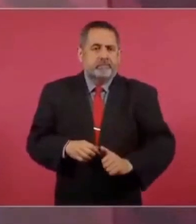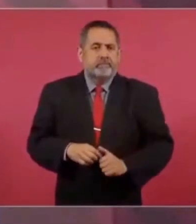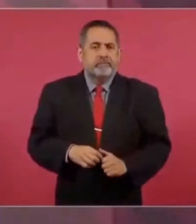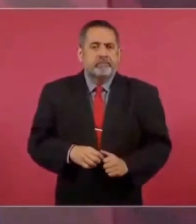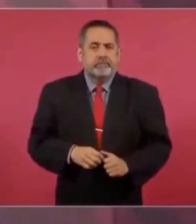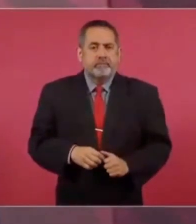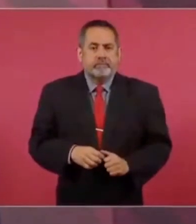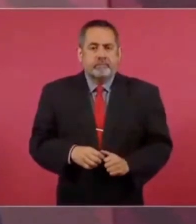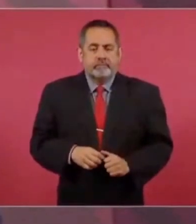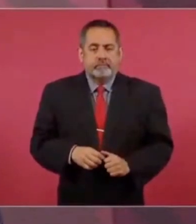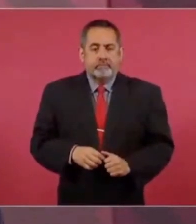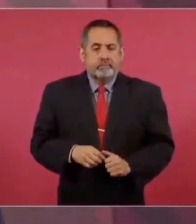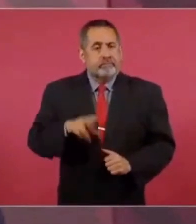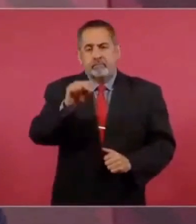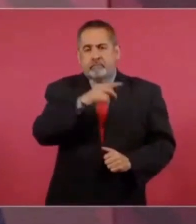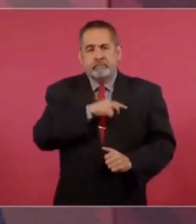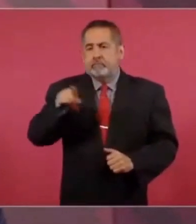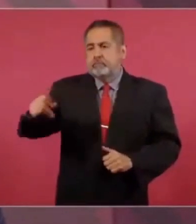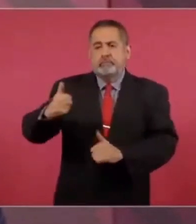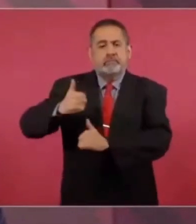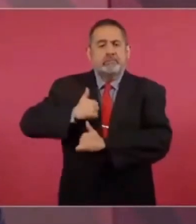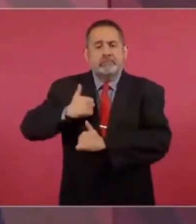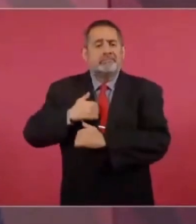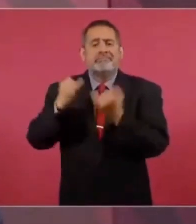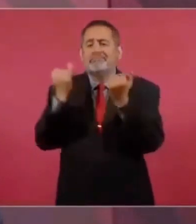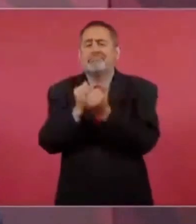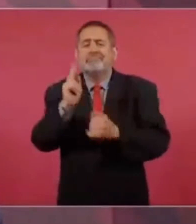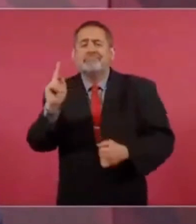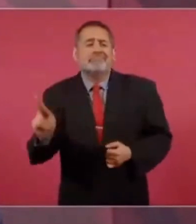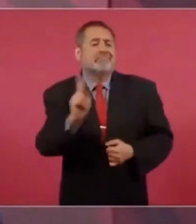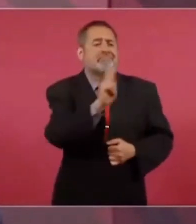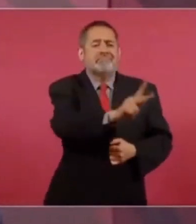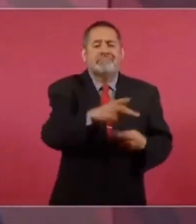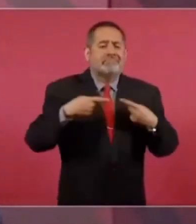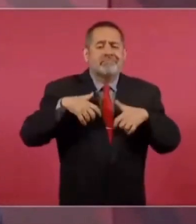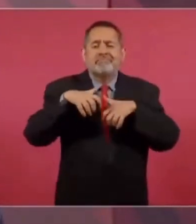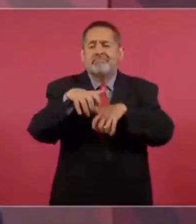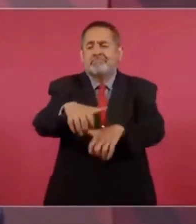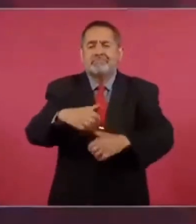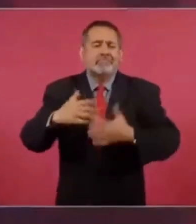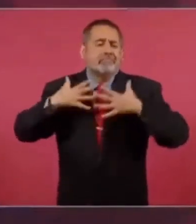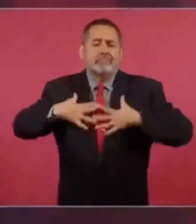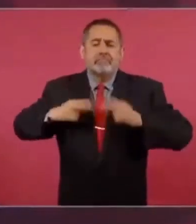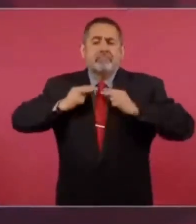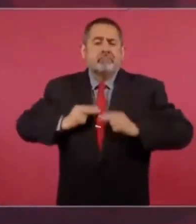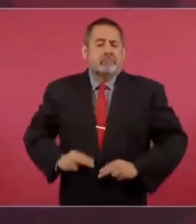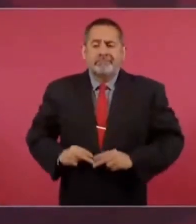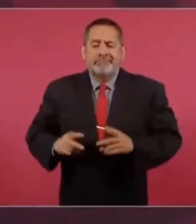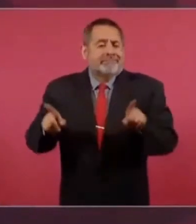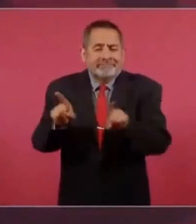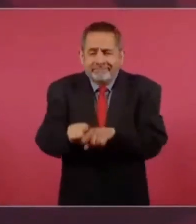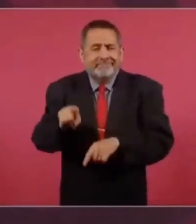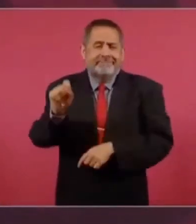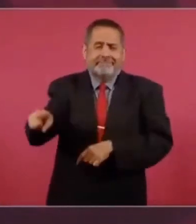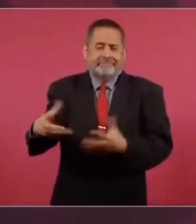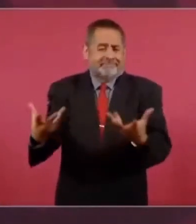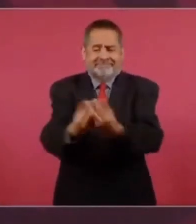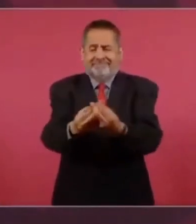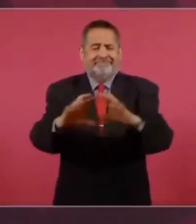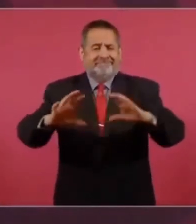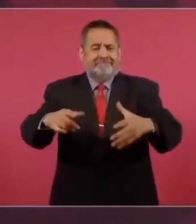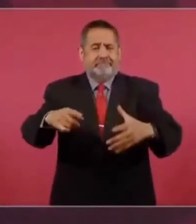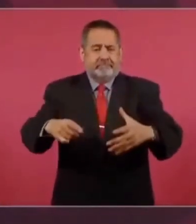que el soldado es pueblo uniformado. Ellos lo saben bien, como